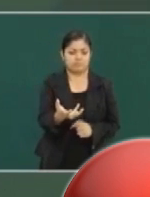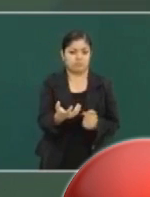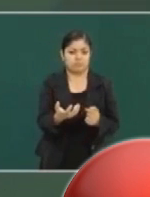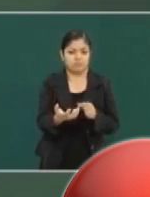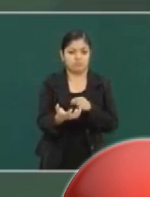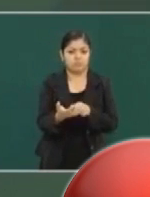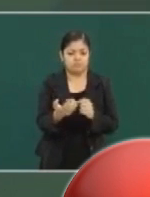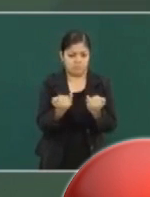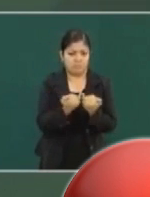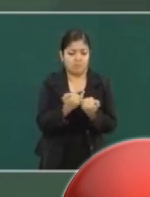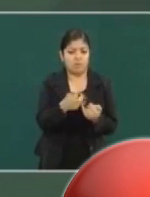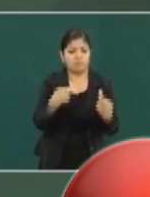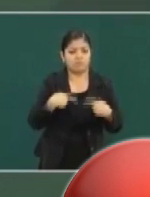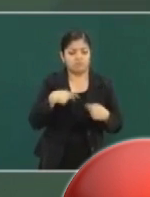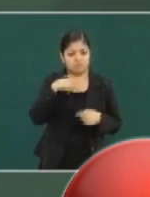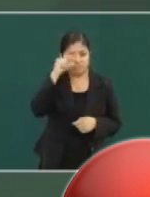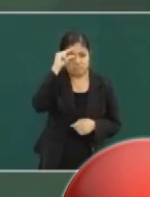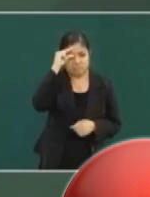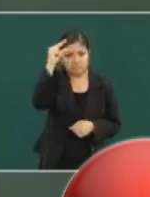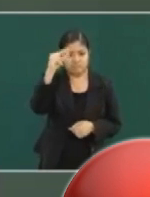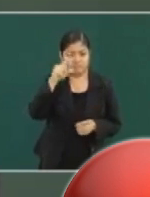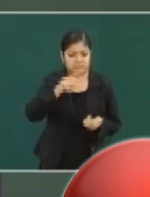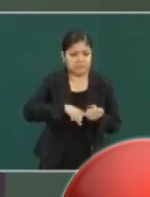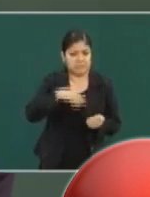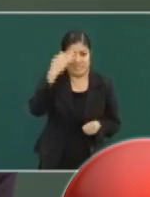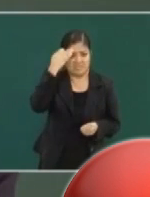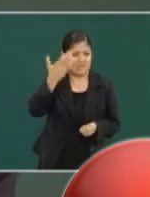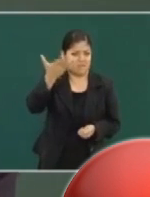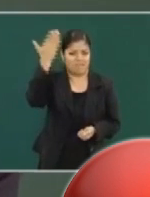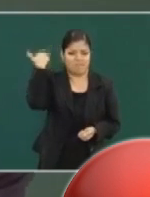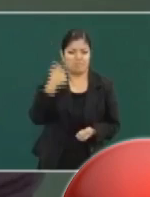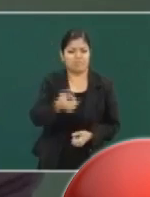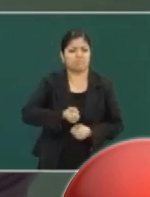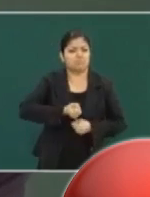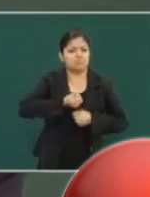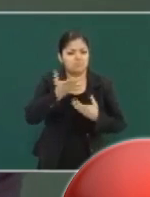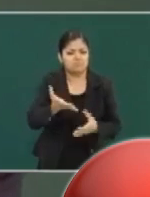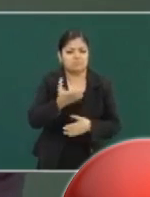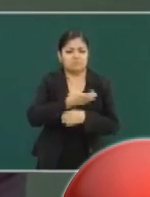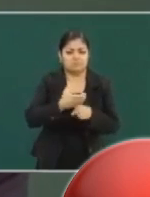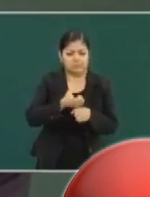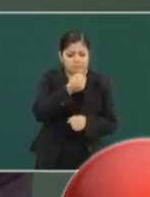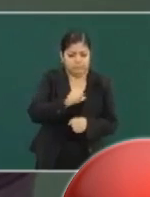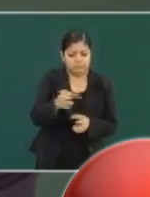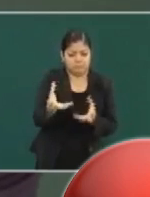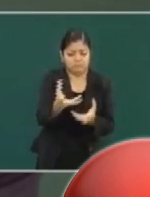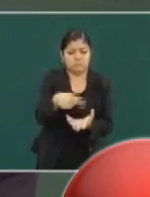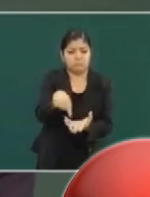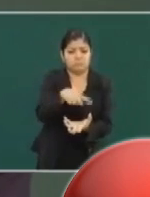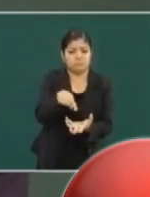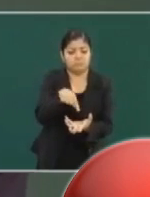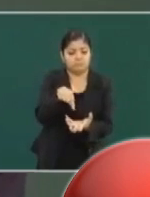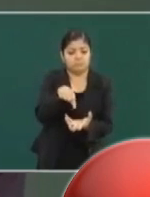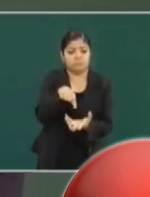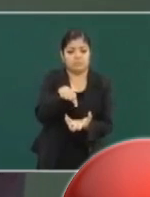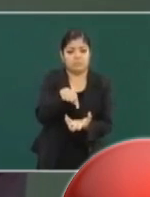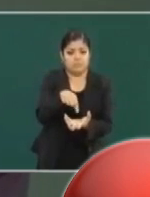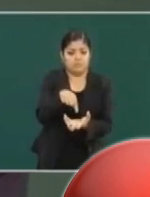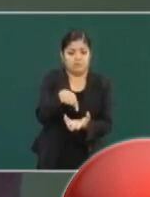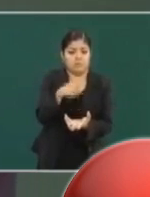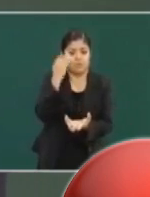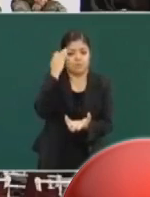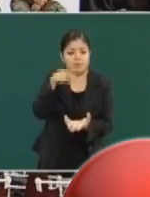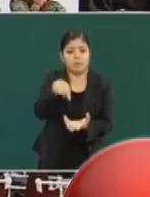incluyendo intelectuales del porfiriato, poetas extraordinarios, que no solo